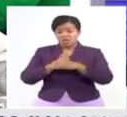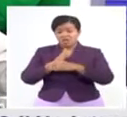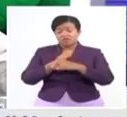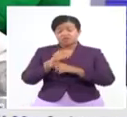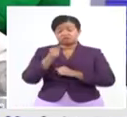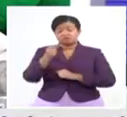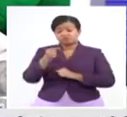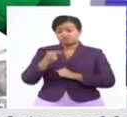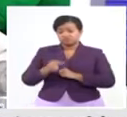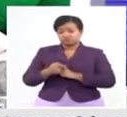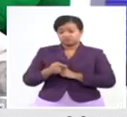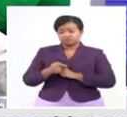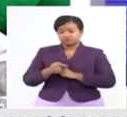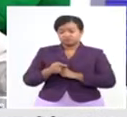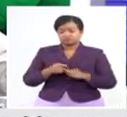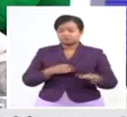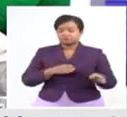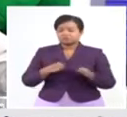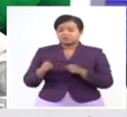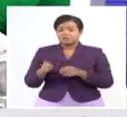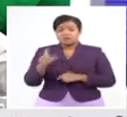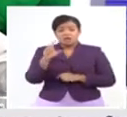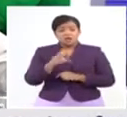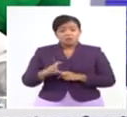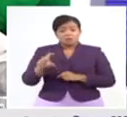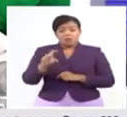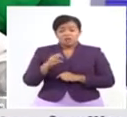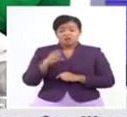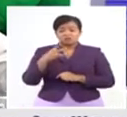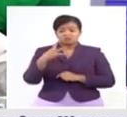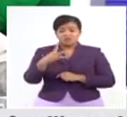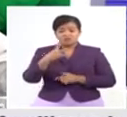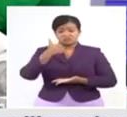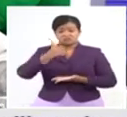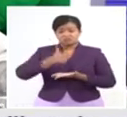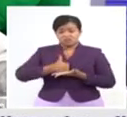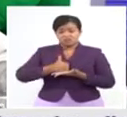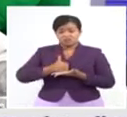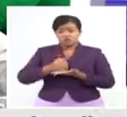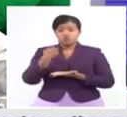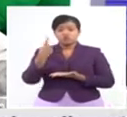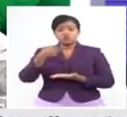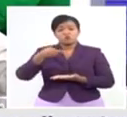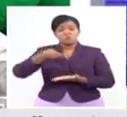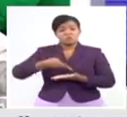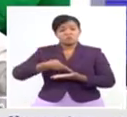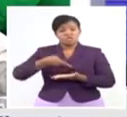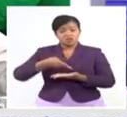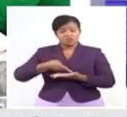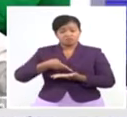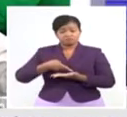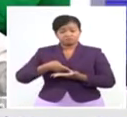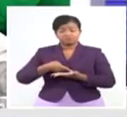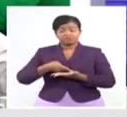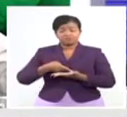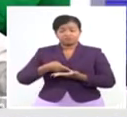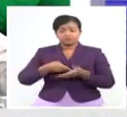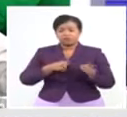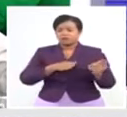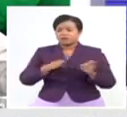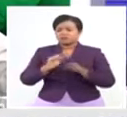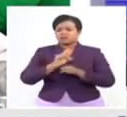Camagüey, 3 del municipio de Camagüey y 1 de Minas. Los 3 fallecidos de la provincia de